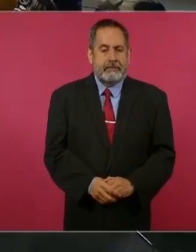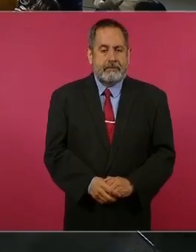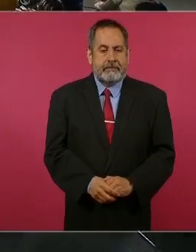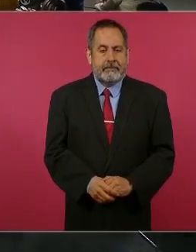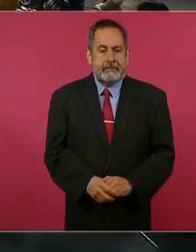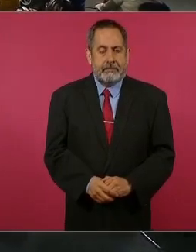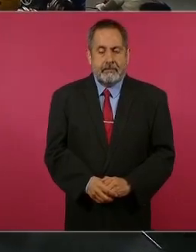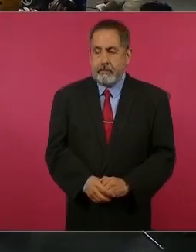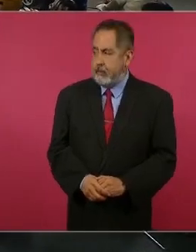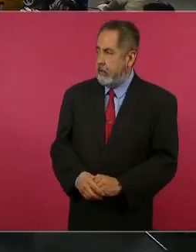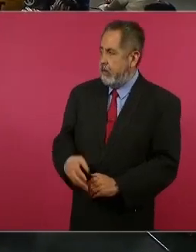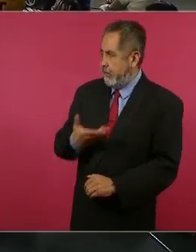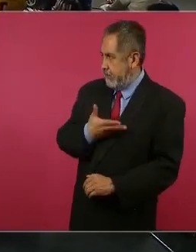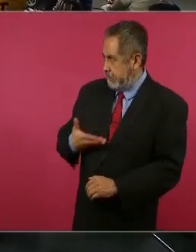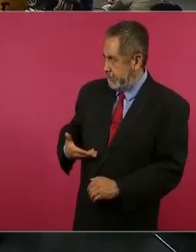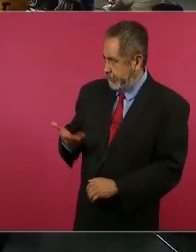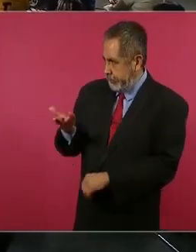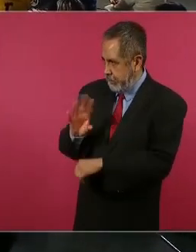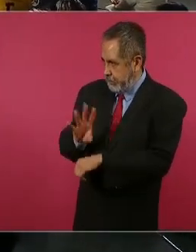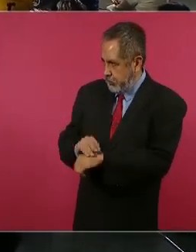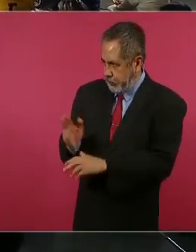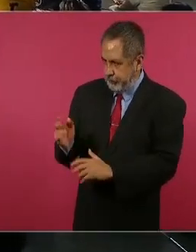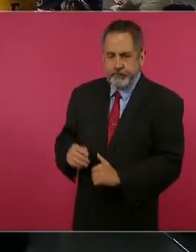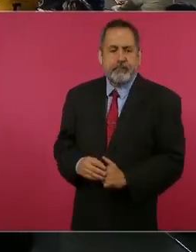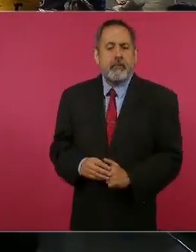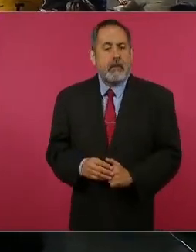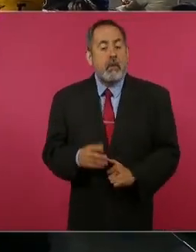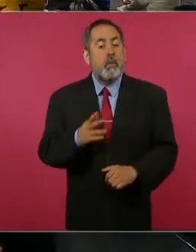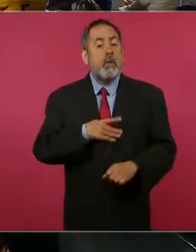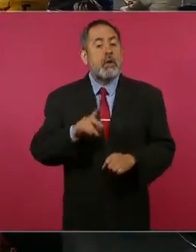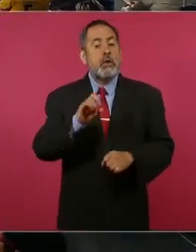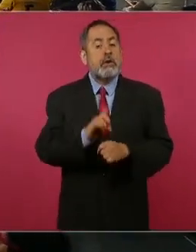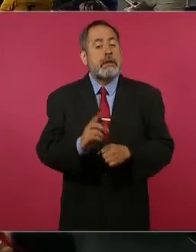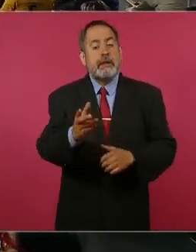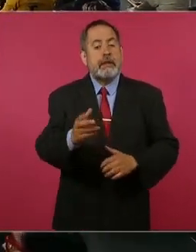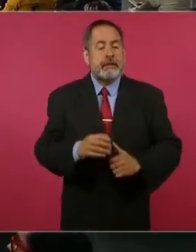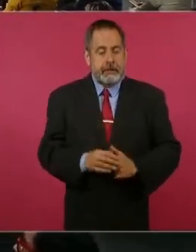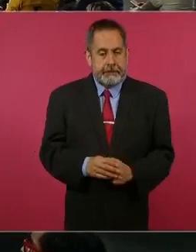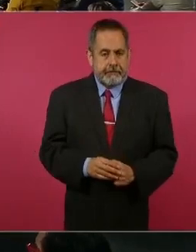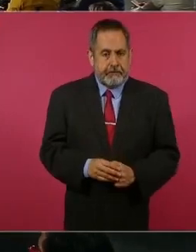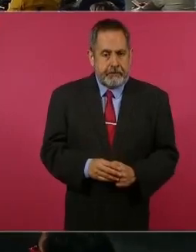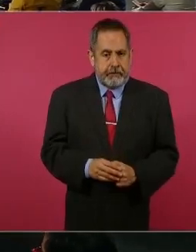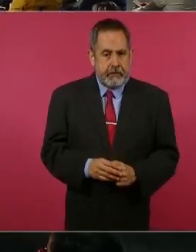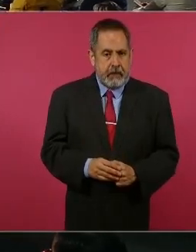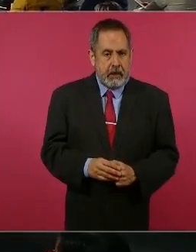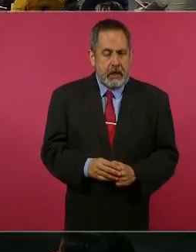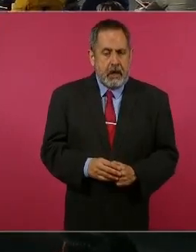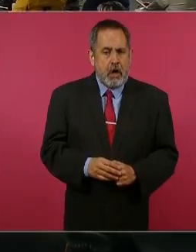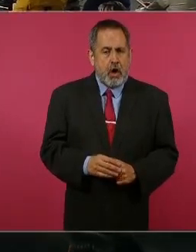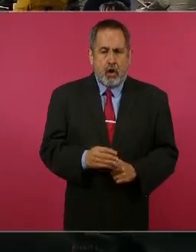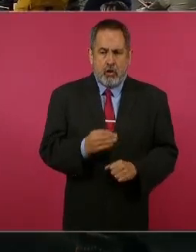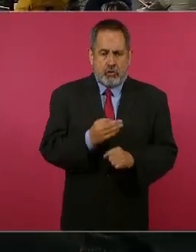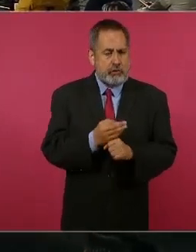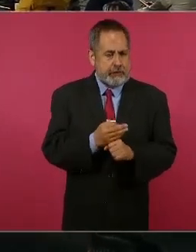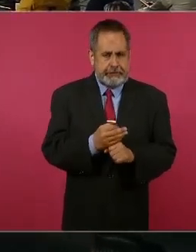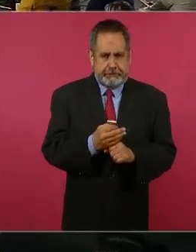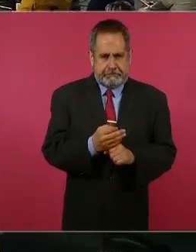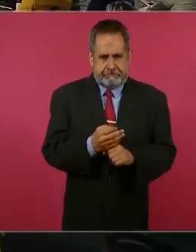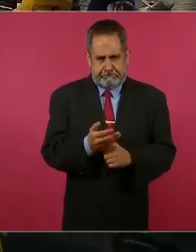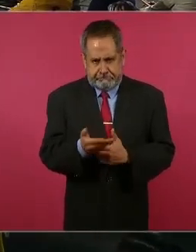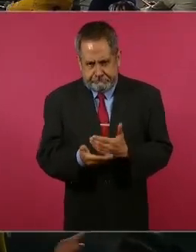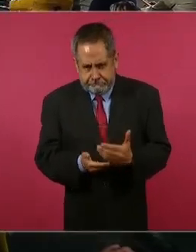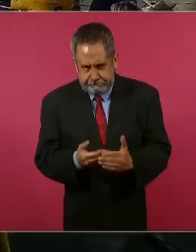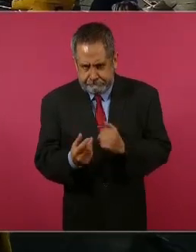Con su permiso, señor presidente. Muy buenos días, voy a permitir presentar el